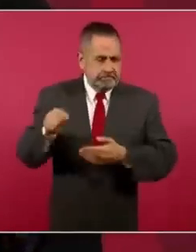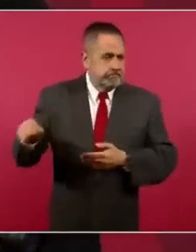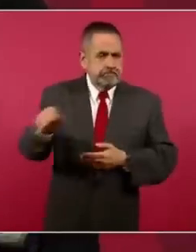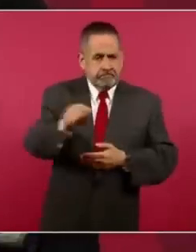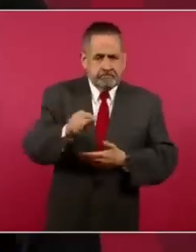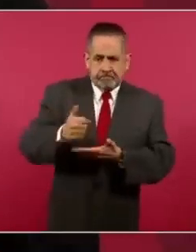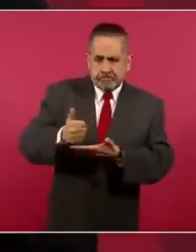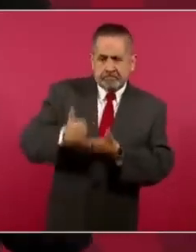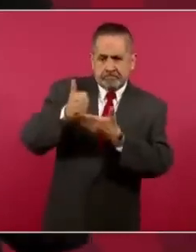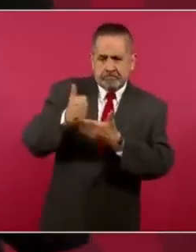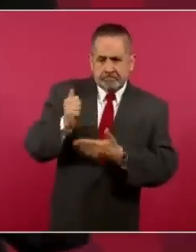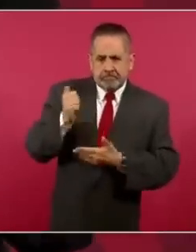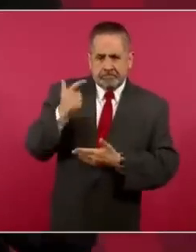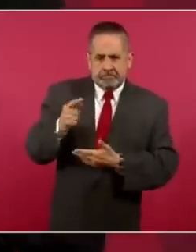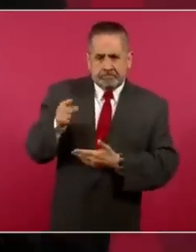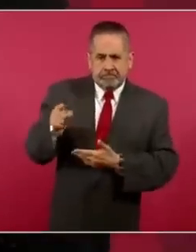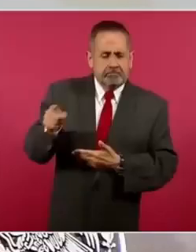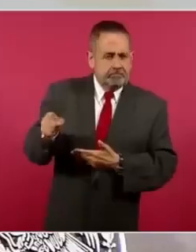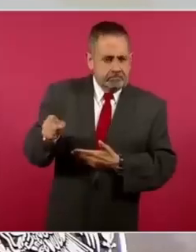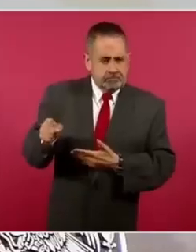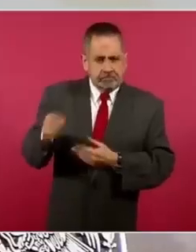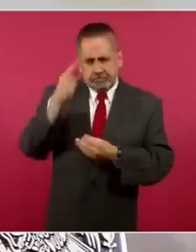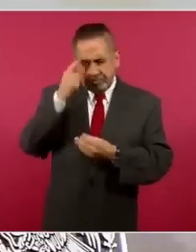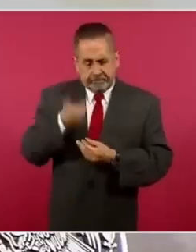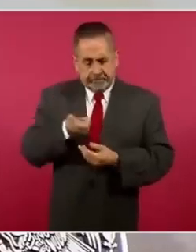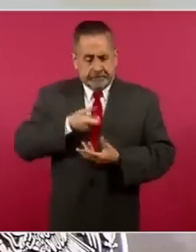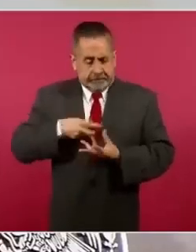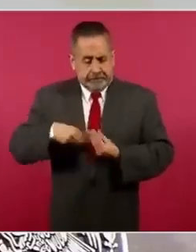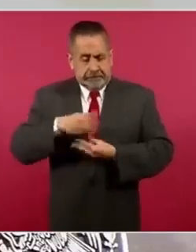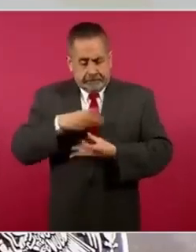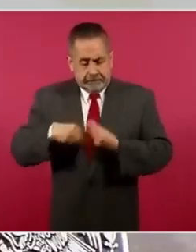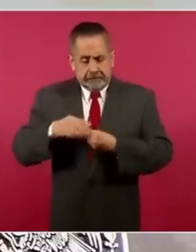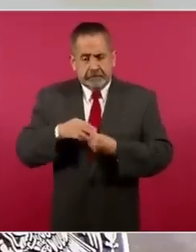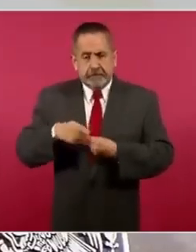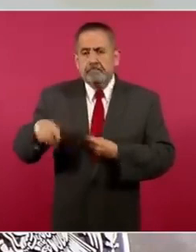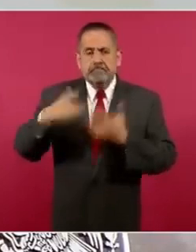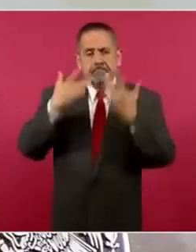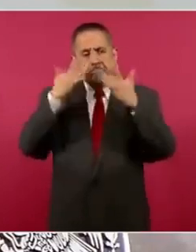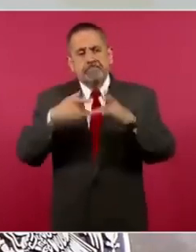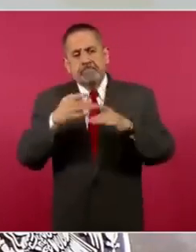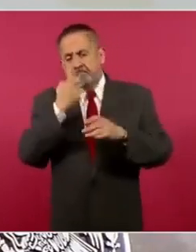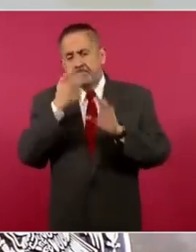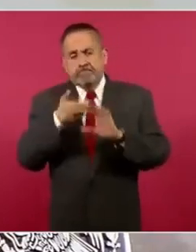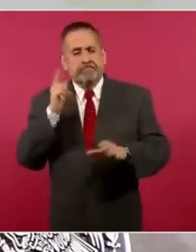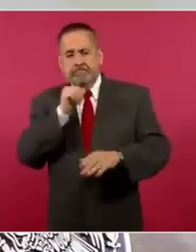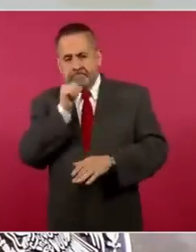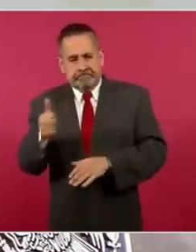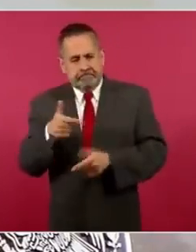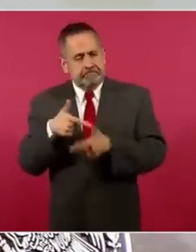nos ayudan a enfrentar el problema de la deserción escolar,